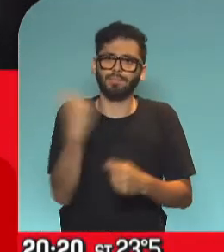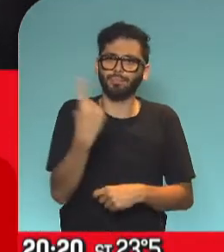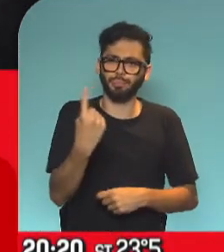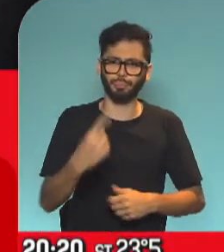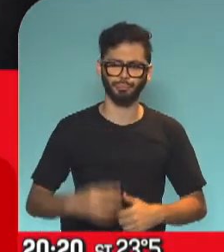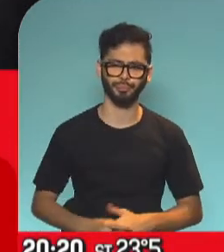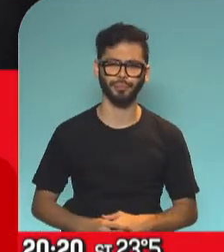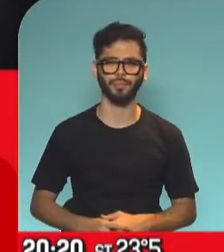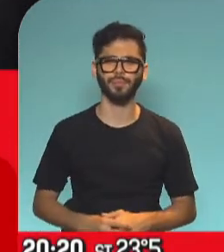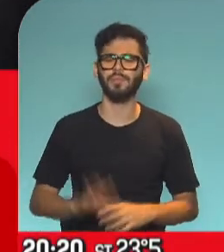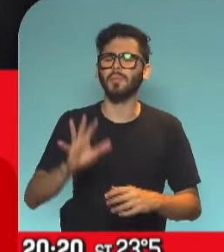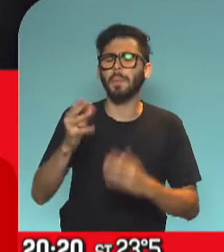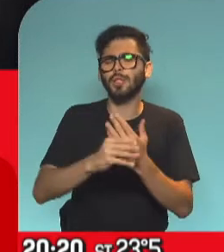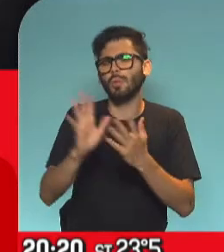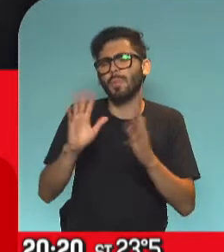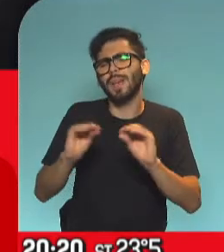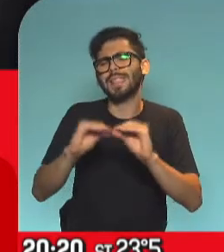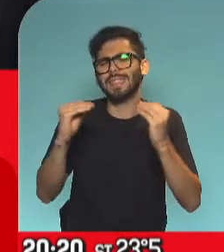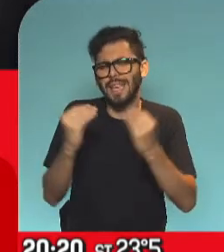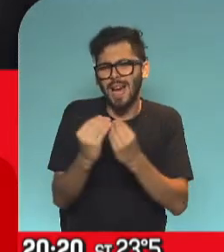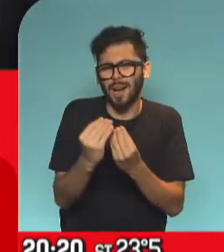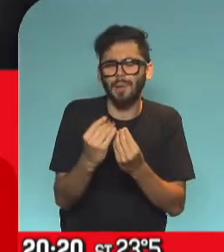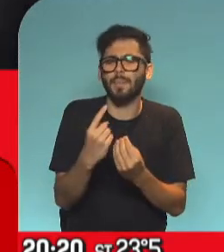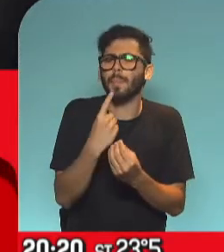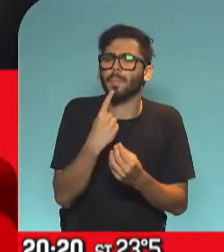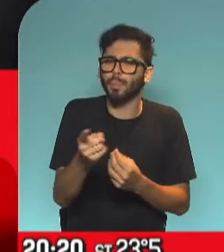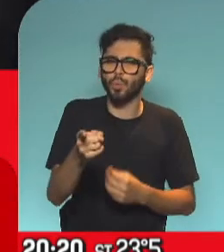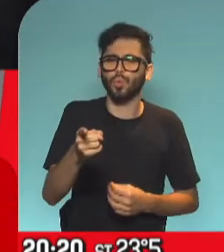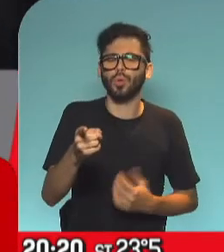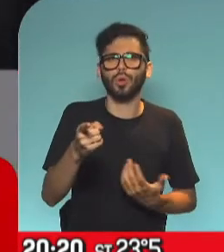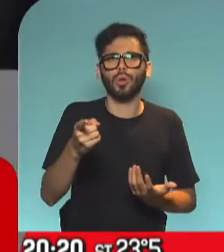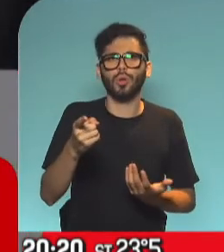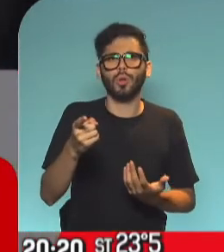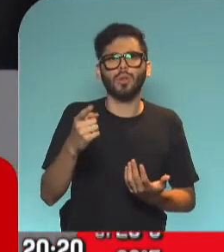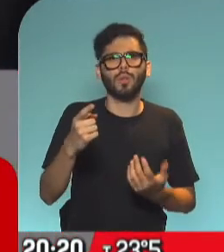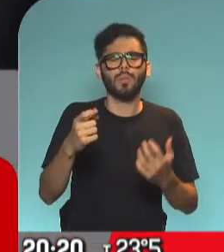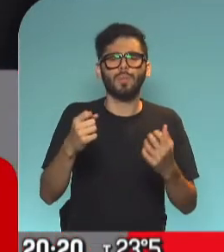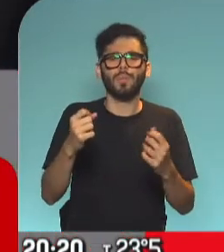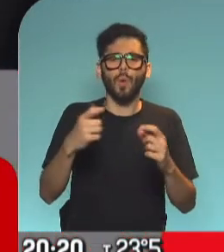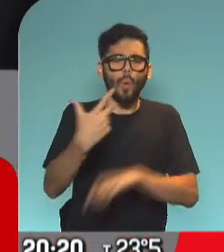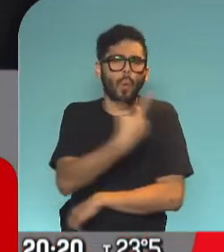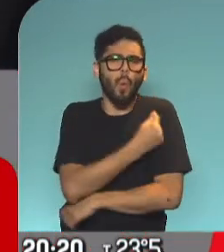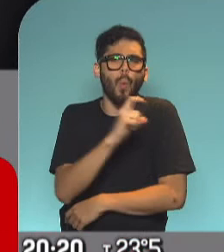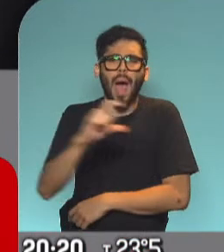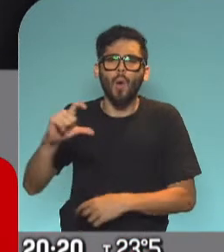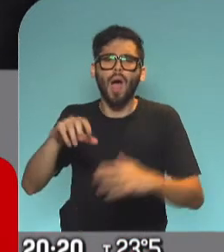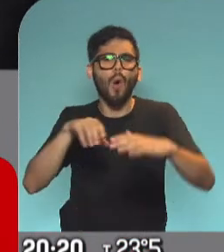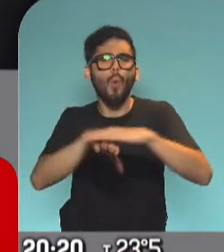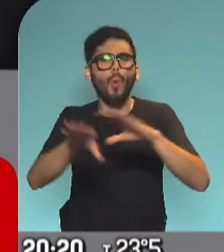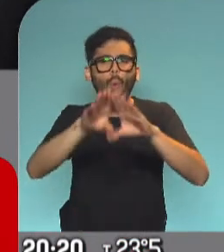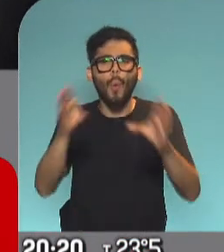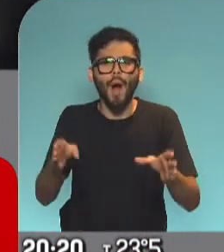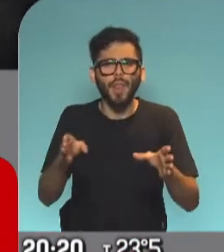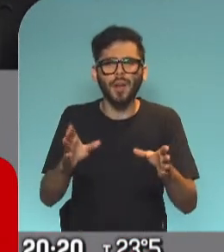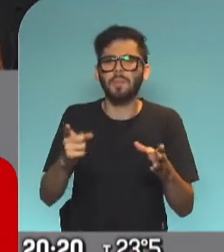cerrar, ¿qué certeza o qué se puede proyectar desde el almacenamiento de las vacunas? Entendiendo que, de